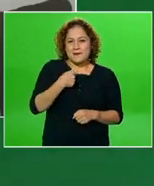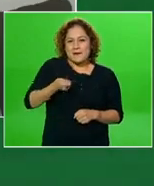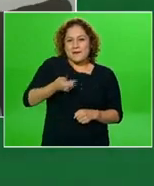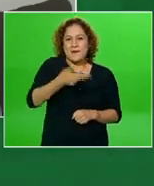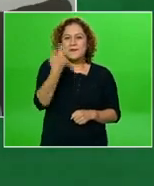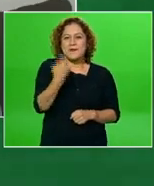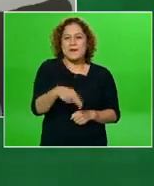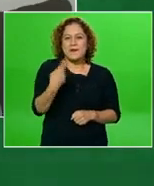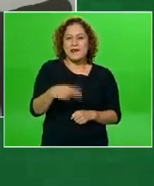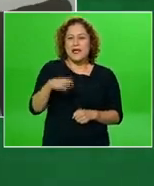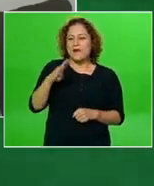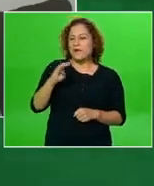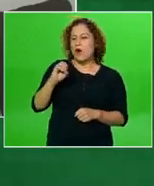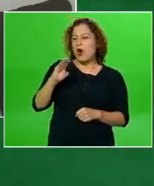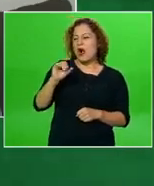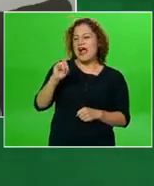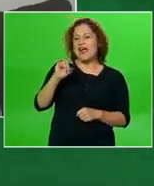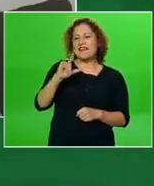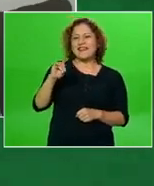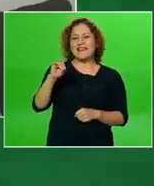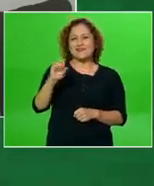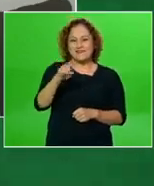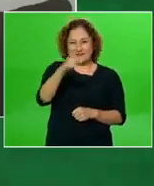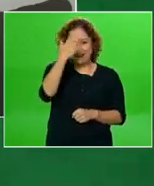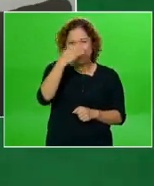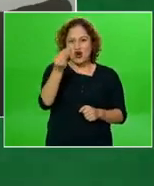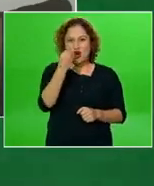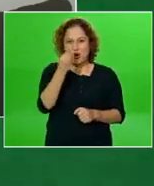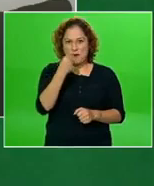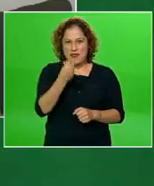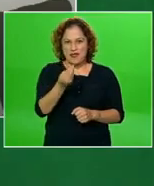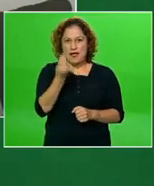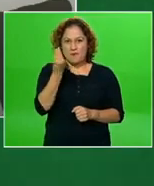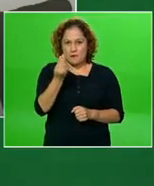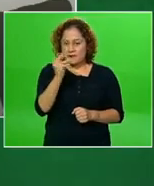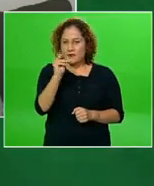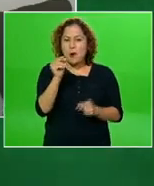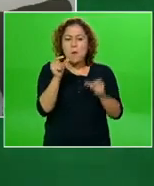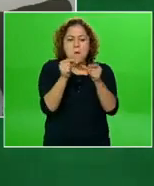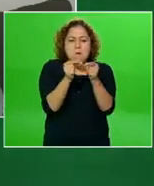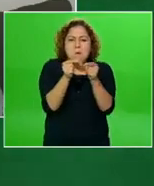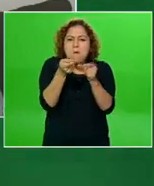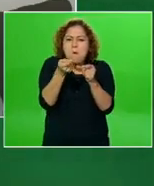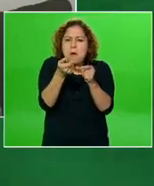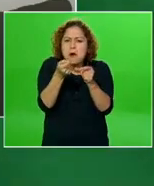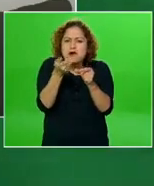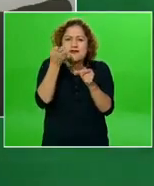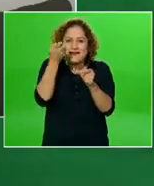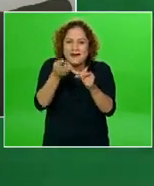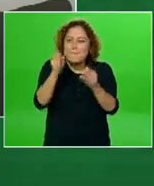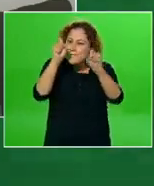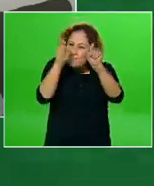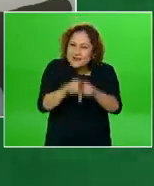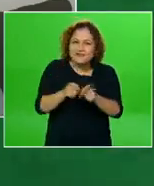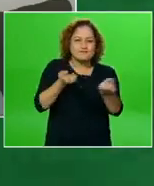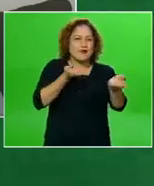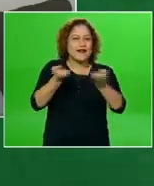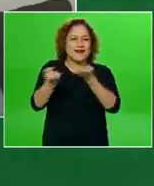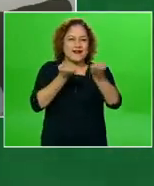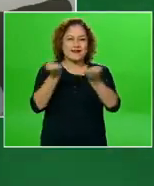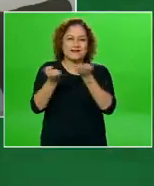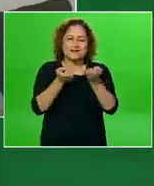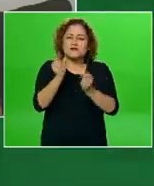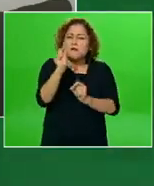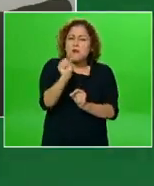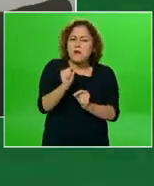minutos por cada hora de estar sentado vamos a empezar a contrarrestar estas condiciones de acuerdo a las investigaciones médicos